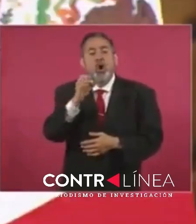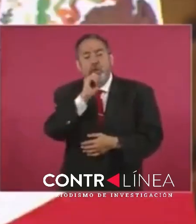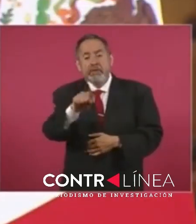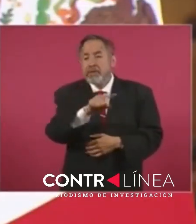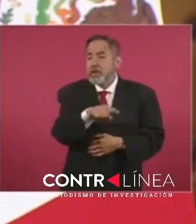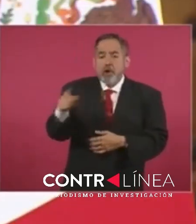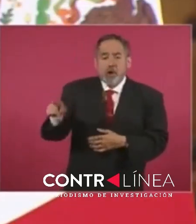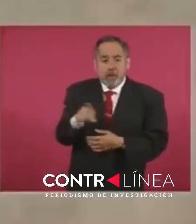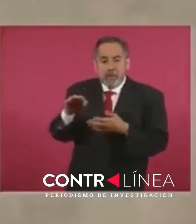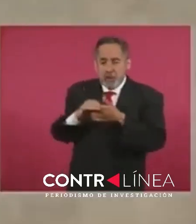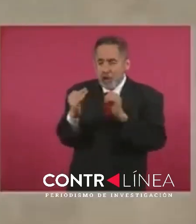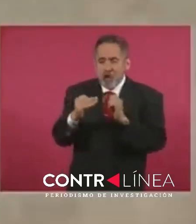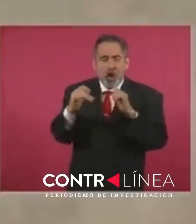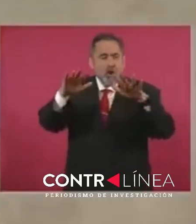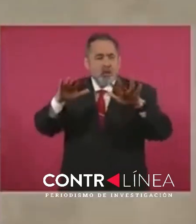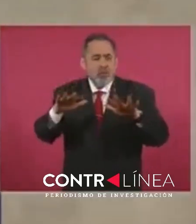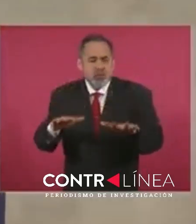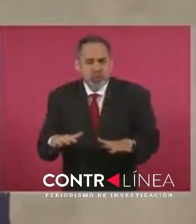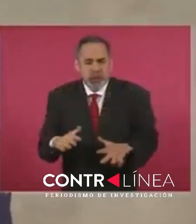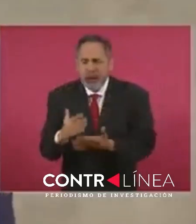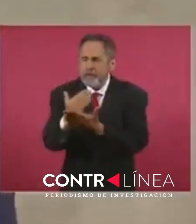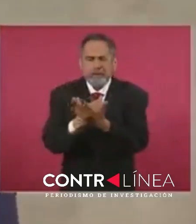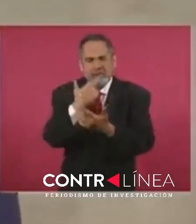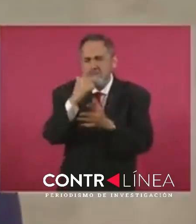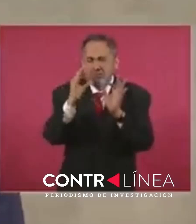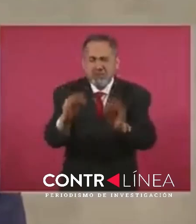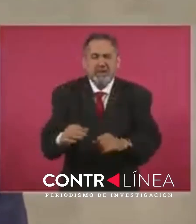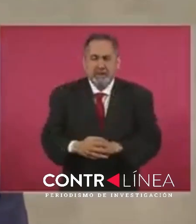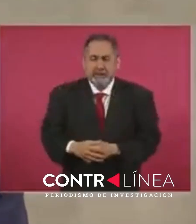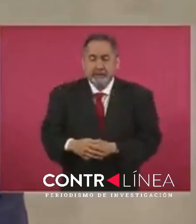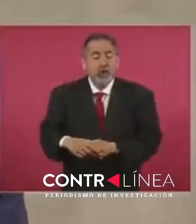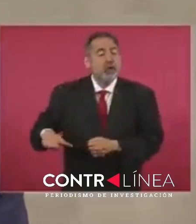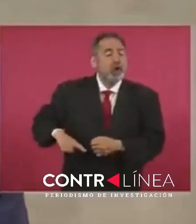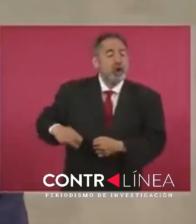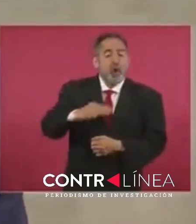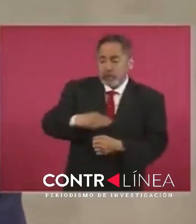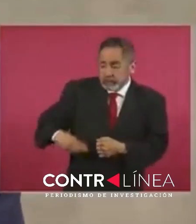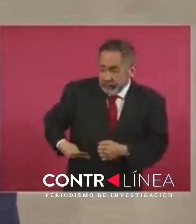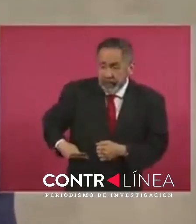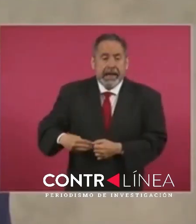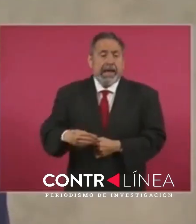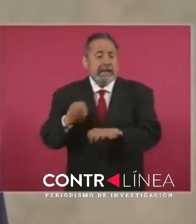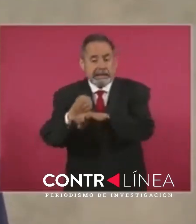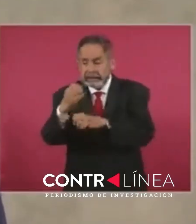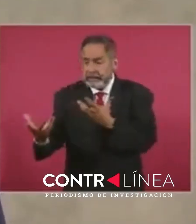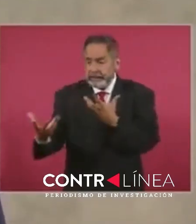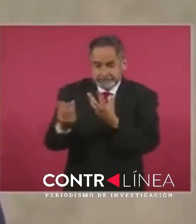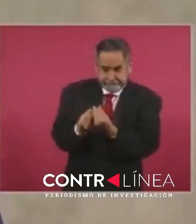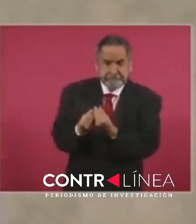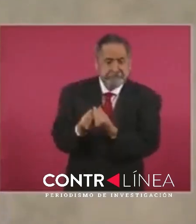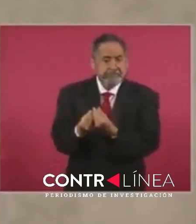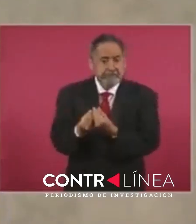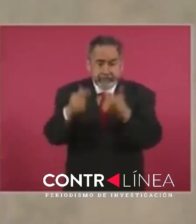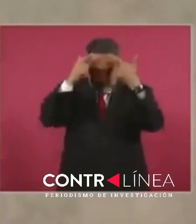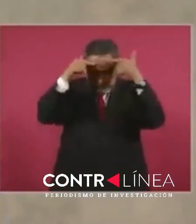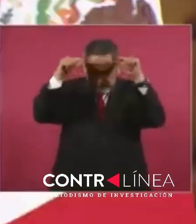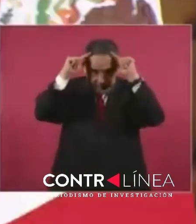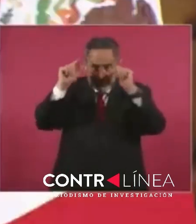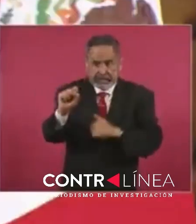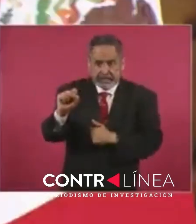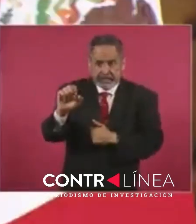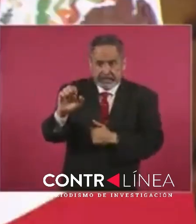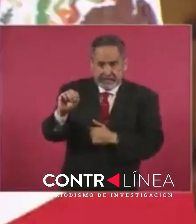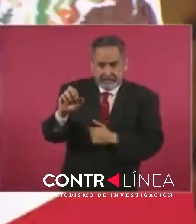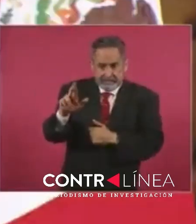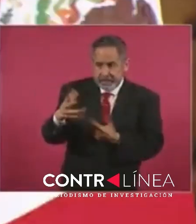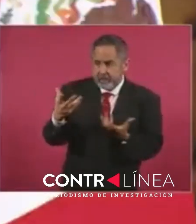inundaciones. Con el apoyo de gobiernos municipales y del gobierno estatal, la Secretaría de Marina se ha hecho